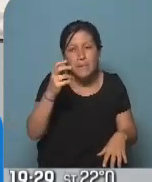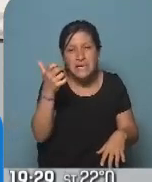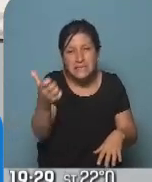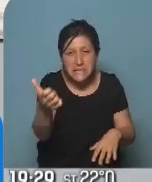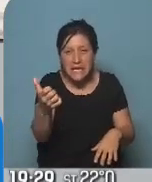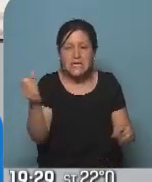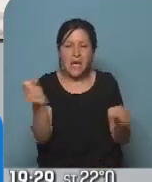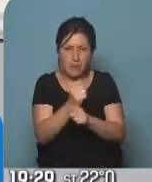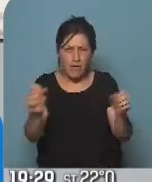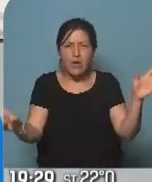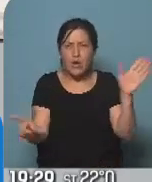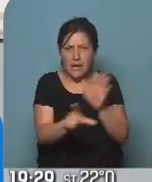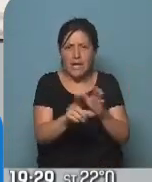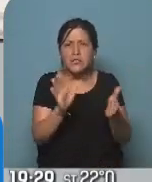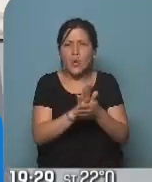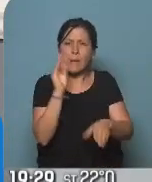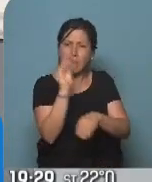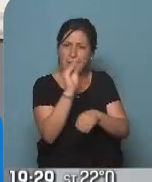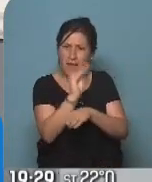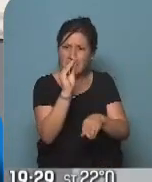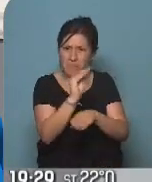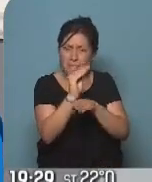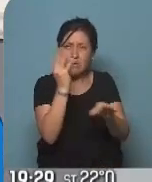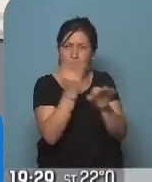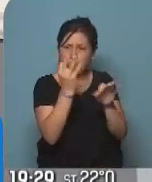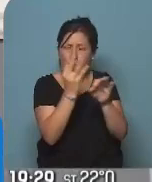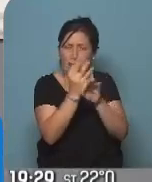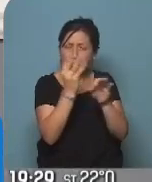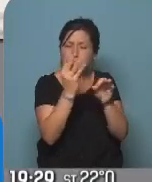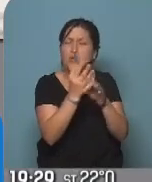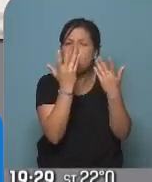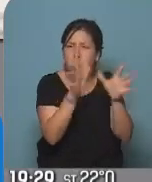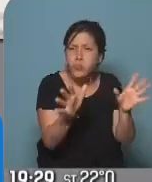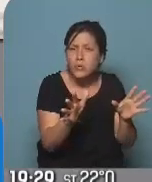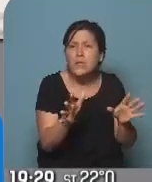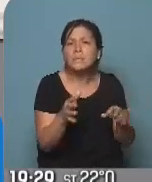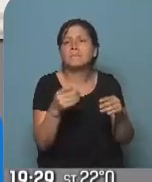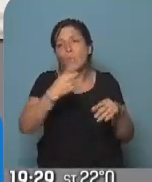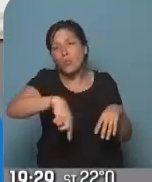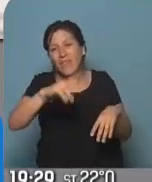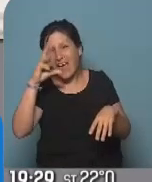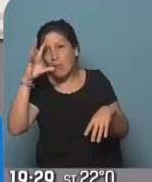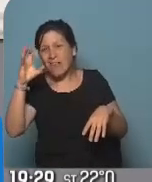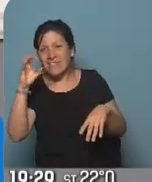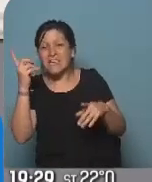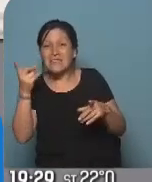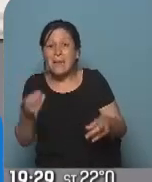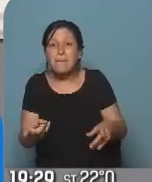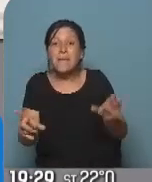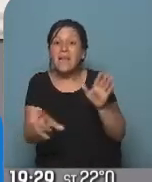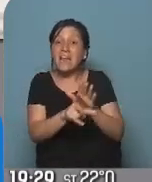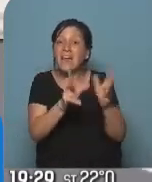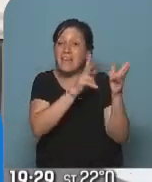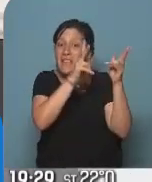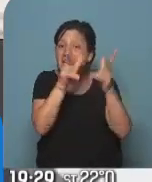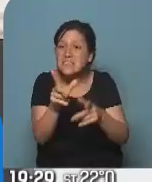que CETERA mencionó en la declaración a propósito de la paritaria nacional, pero hay que recordar también que esa ley decía que con la Ley